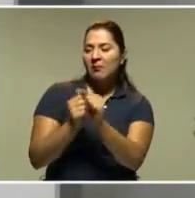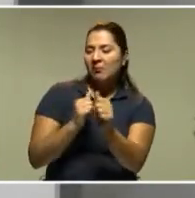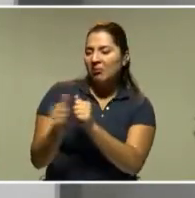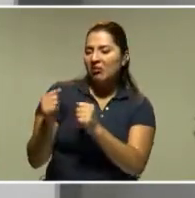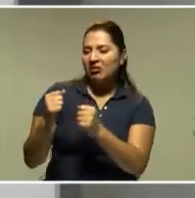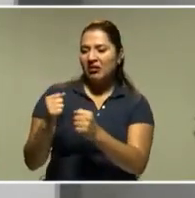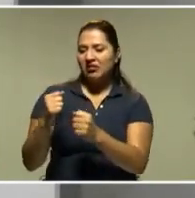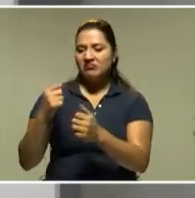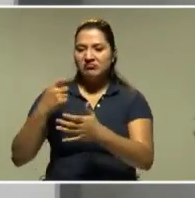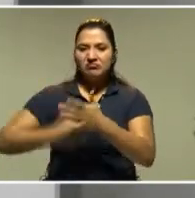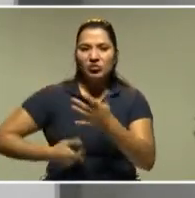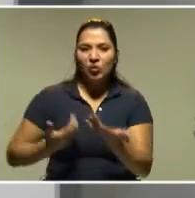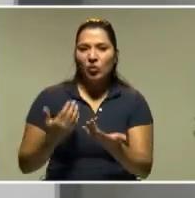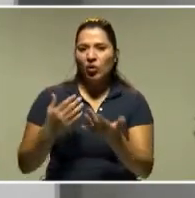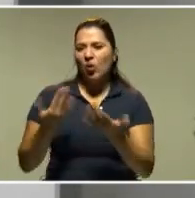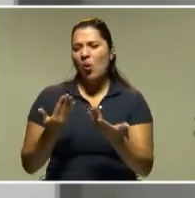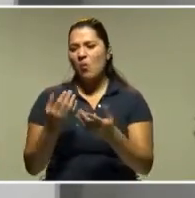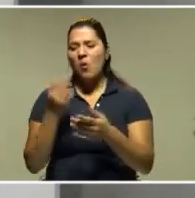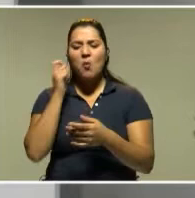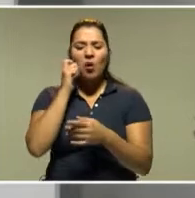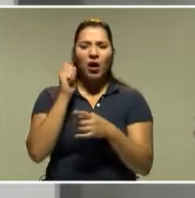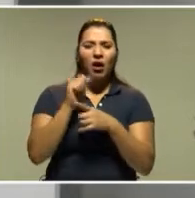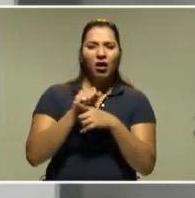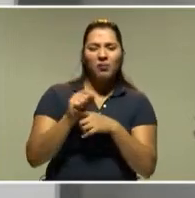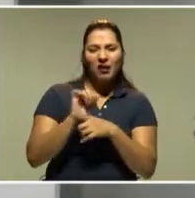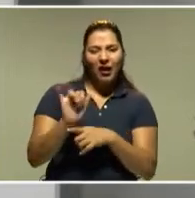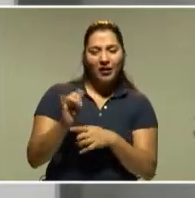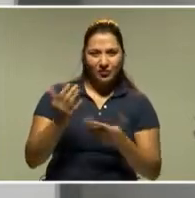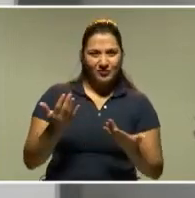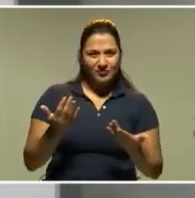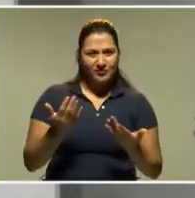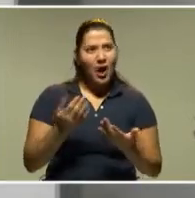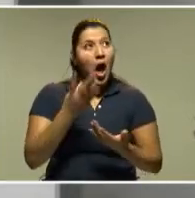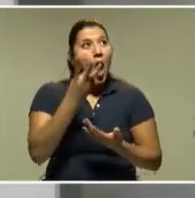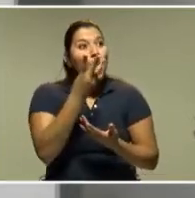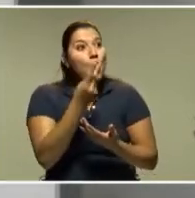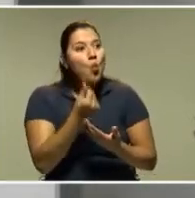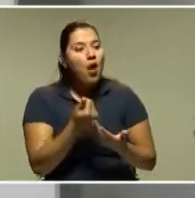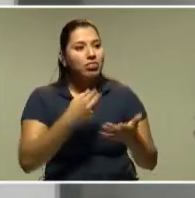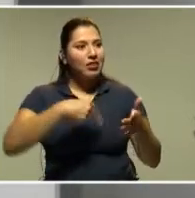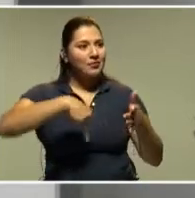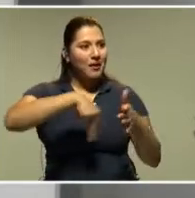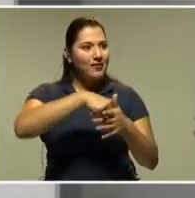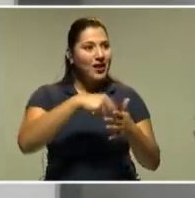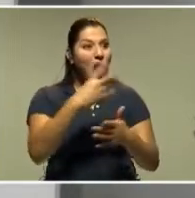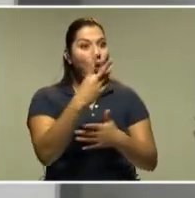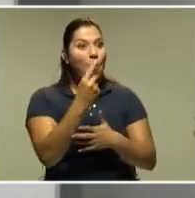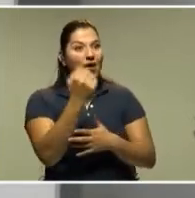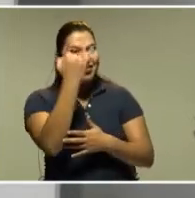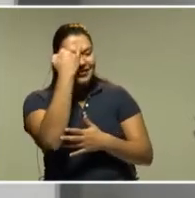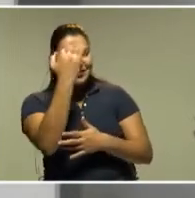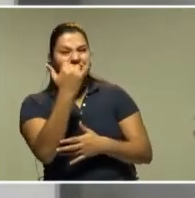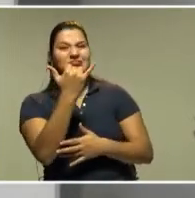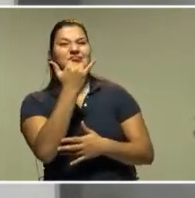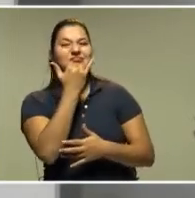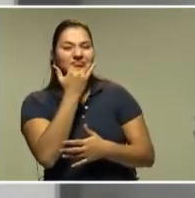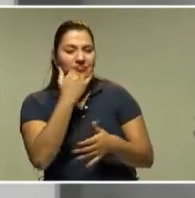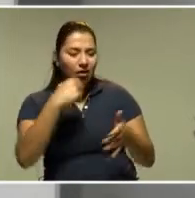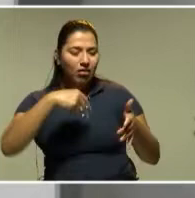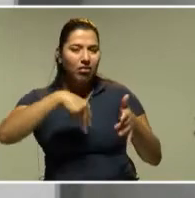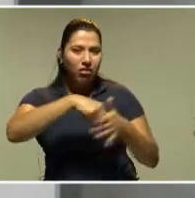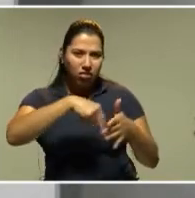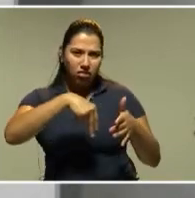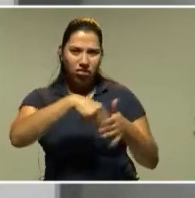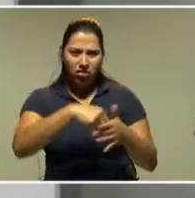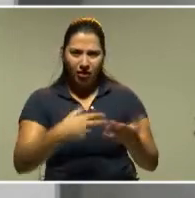una mujer va a practicar eso? ¿A cuántos estereotipos y también cuántas barreras se ha tenido que enfrentar a lo largo de estos años